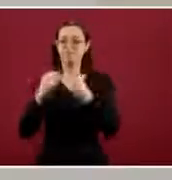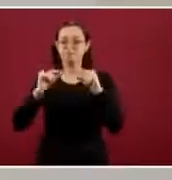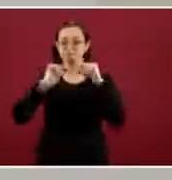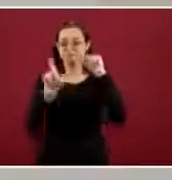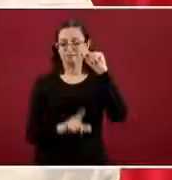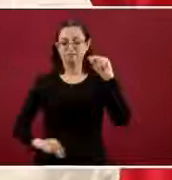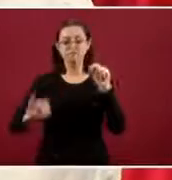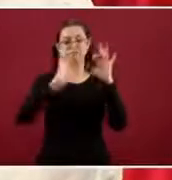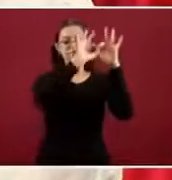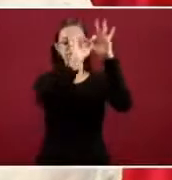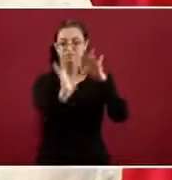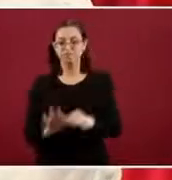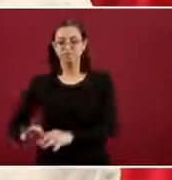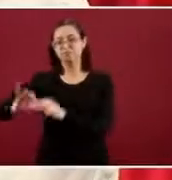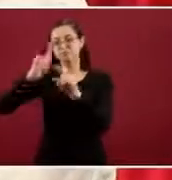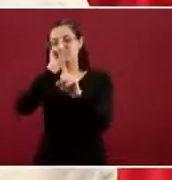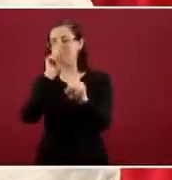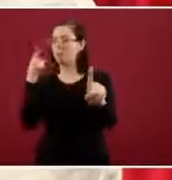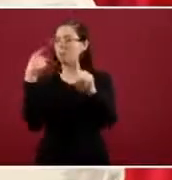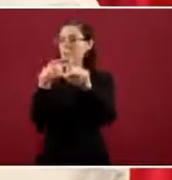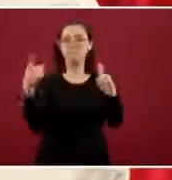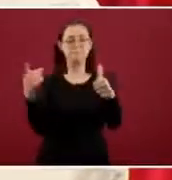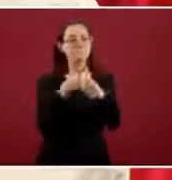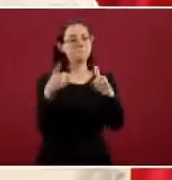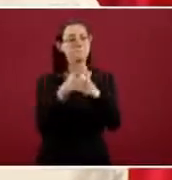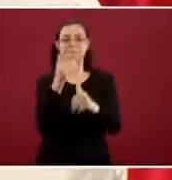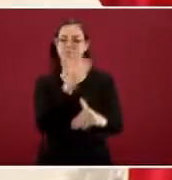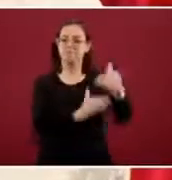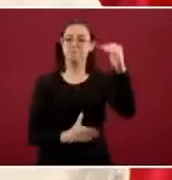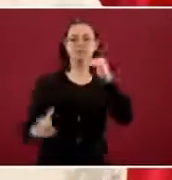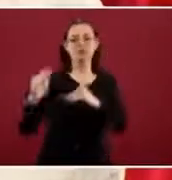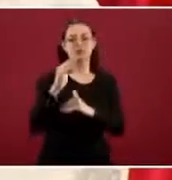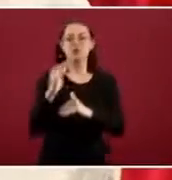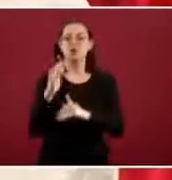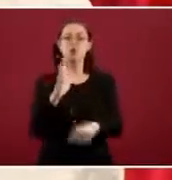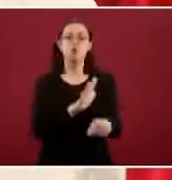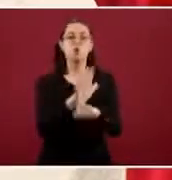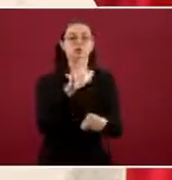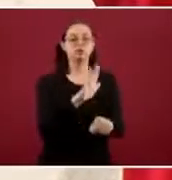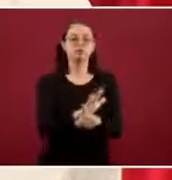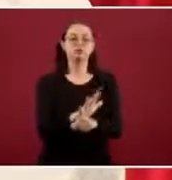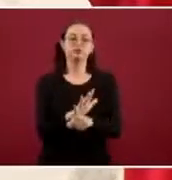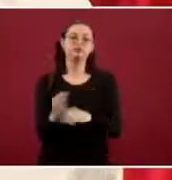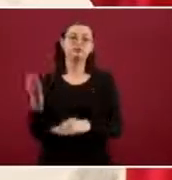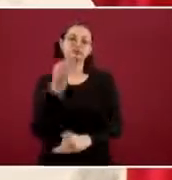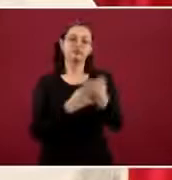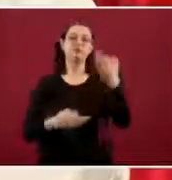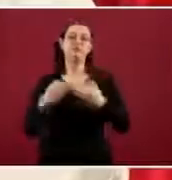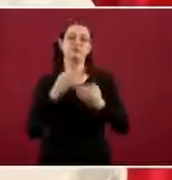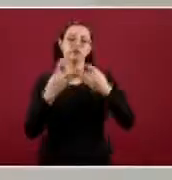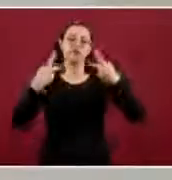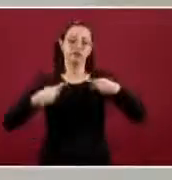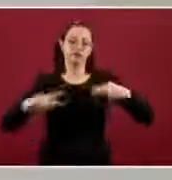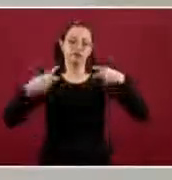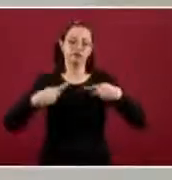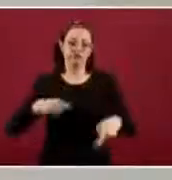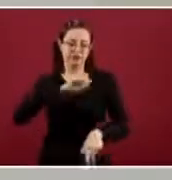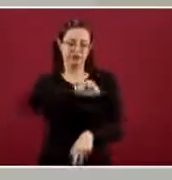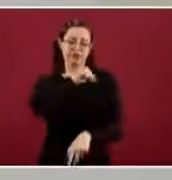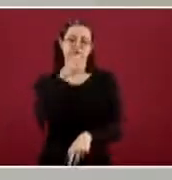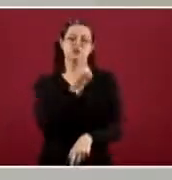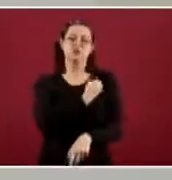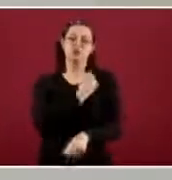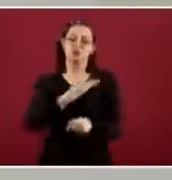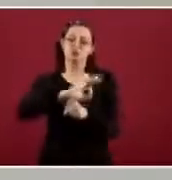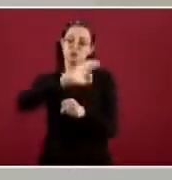nación que logre el propósito superior, que es proteger a todas y todos los que vivimos en el país y con ello